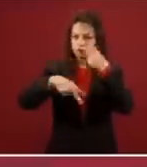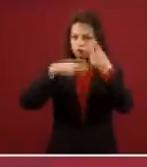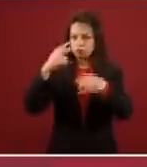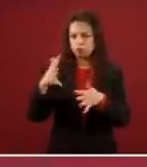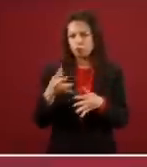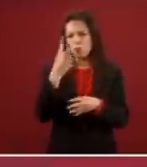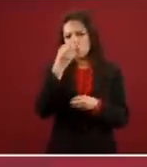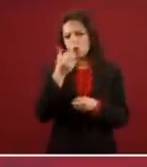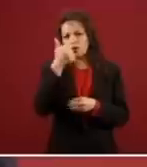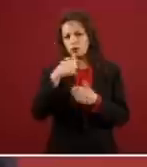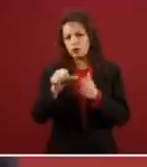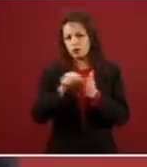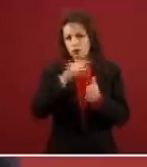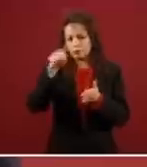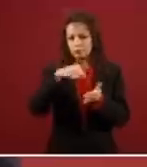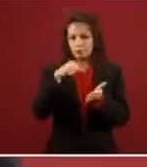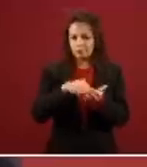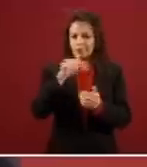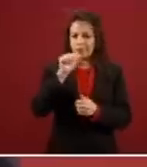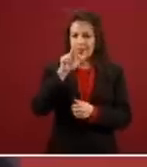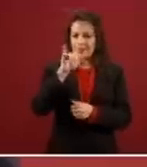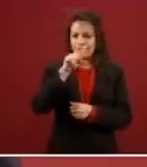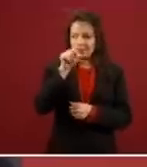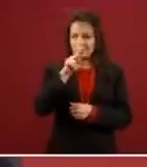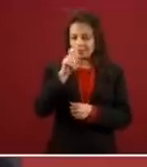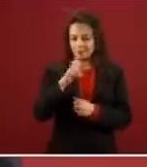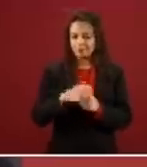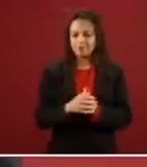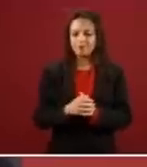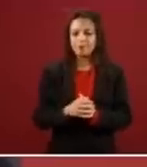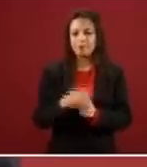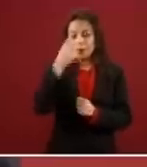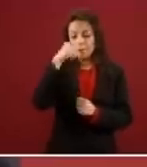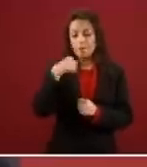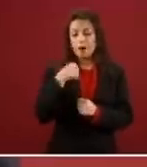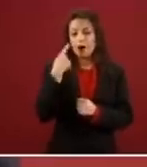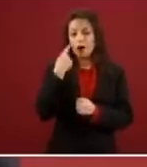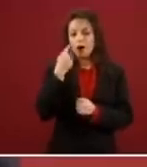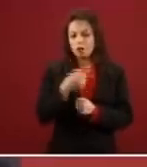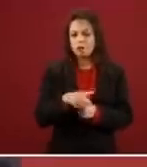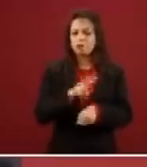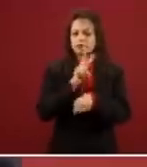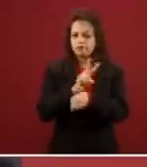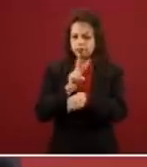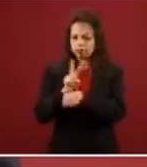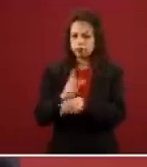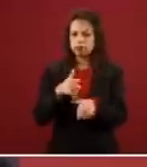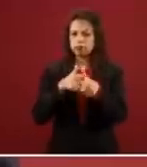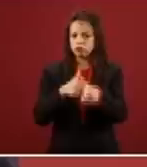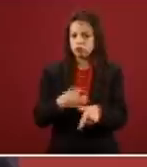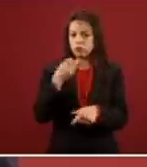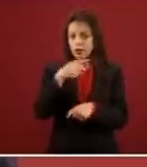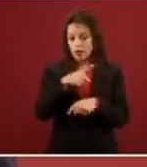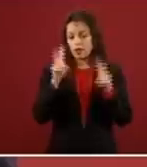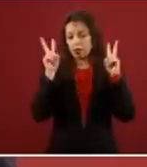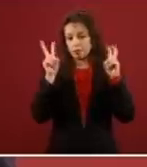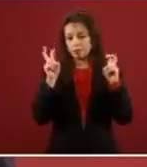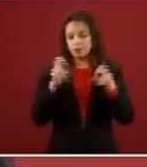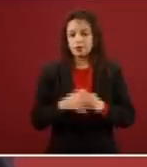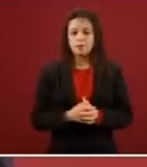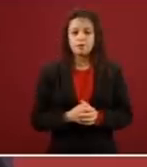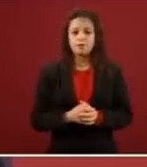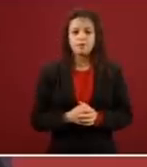4 o 6 meses a Bavispe, vamos a darle seguimiento a este caso y vamos sobre todo a